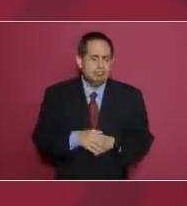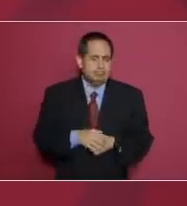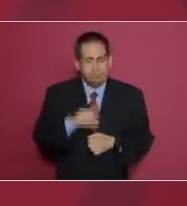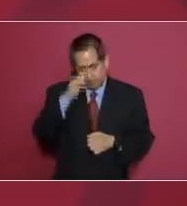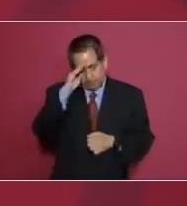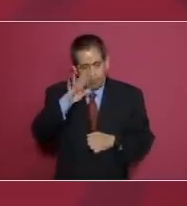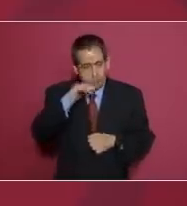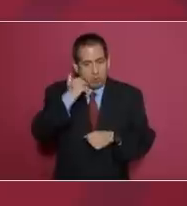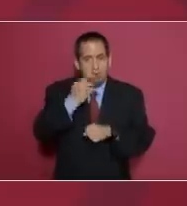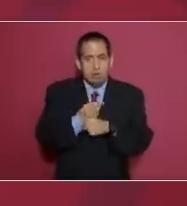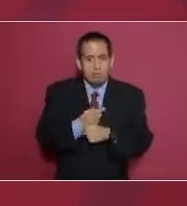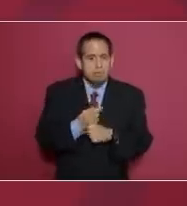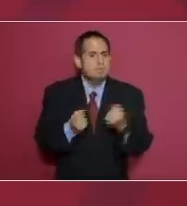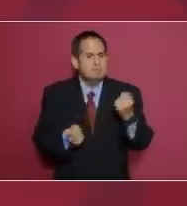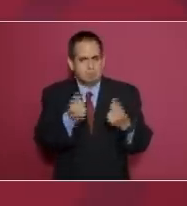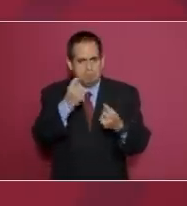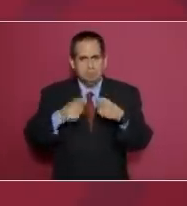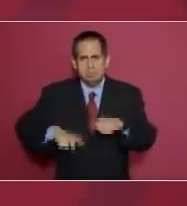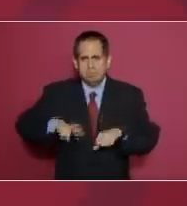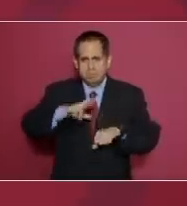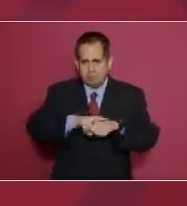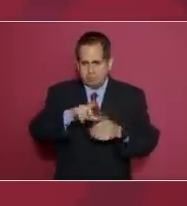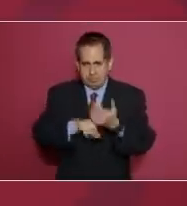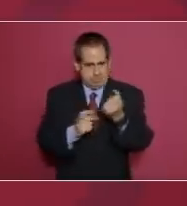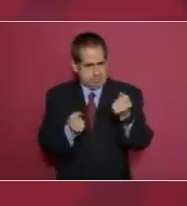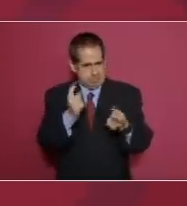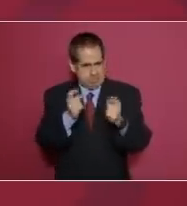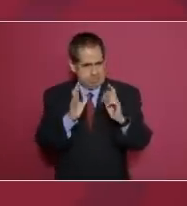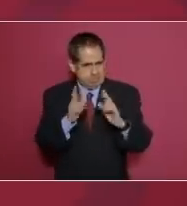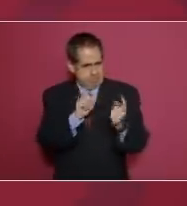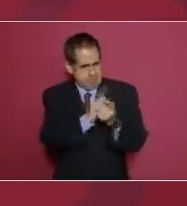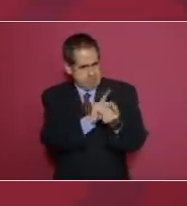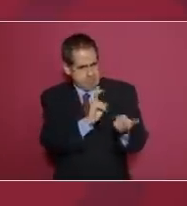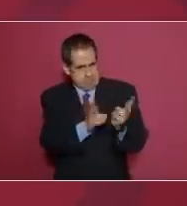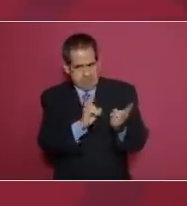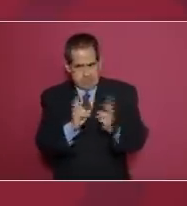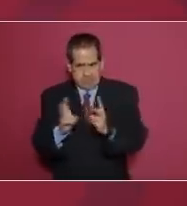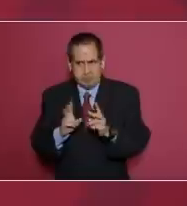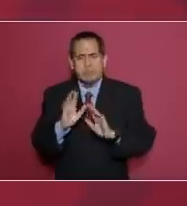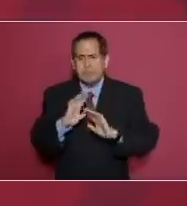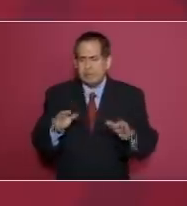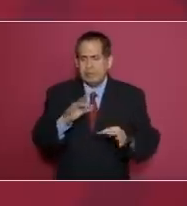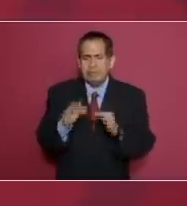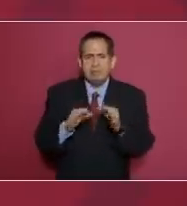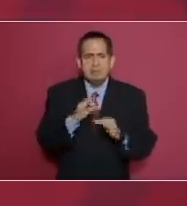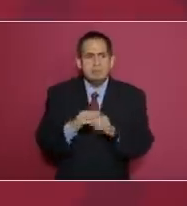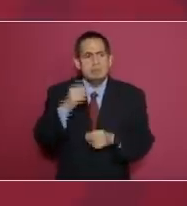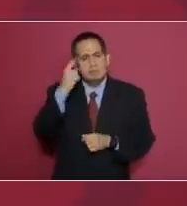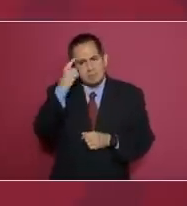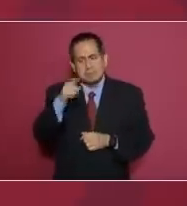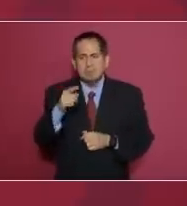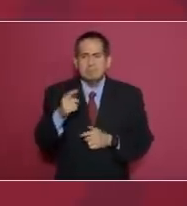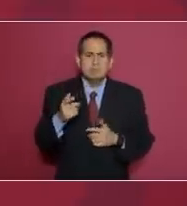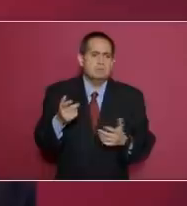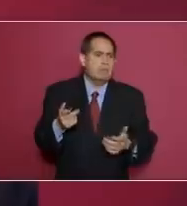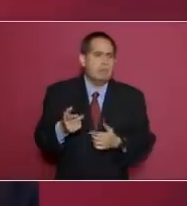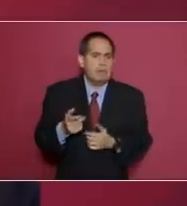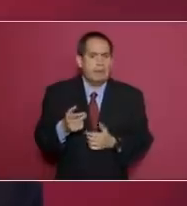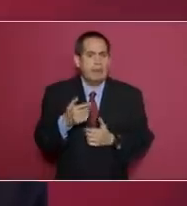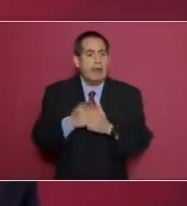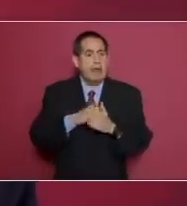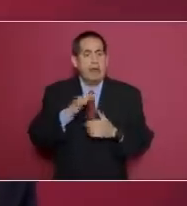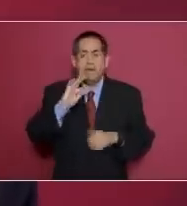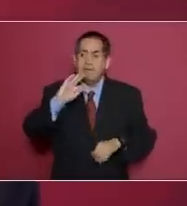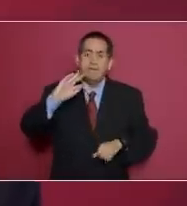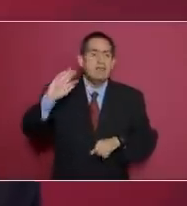voluntariamente, ya con algunos gobernadores se está platicando para que sea la